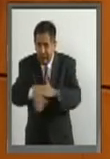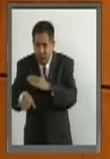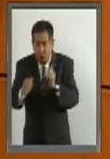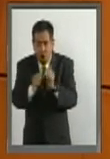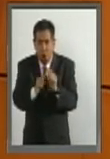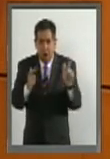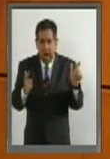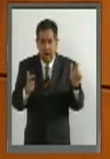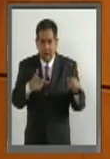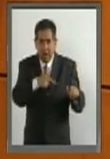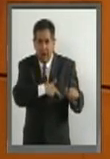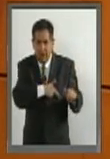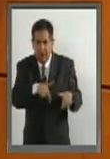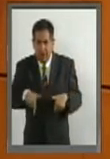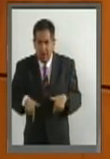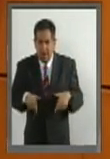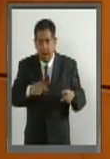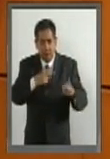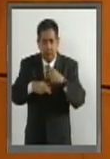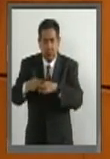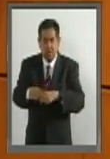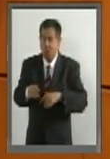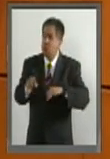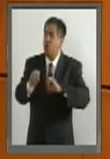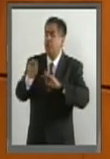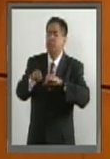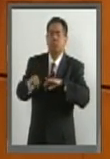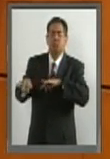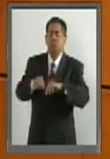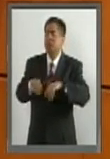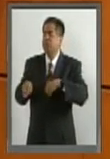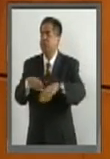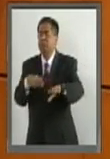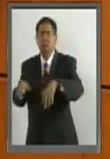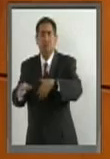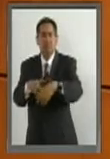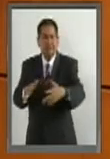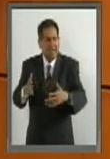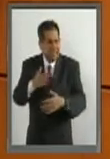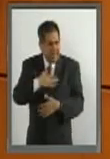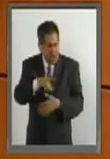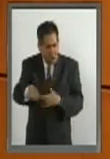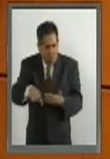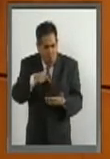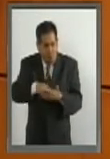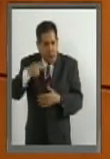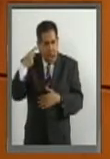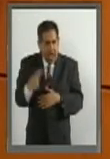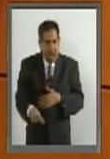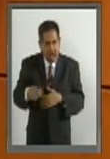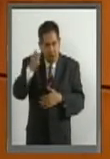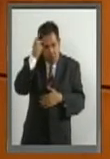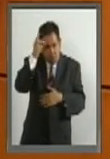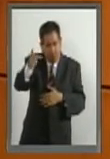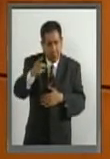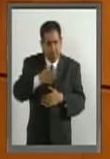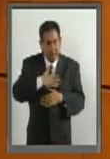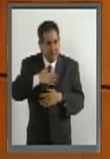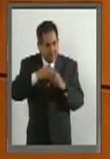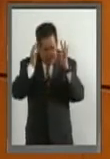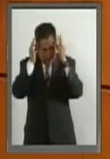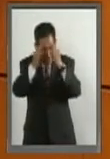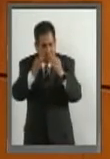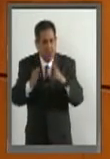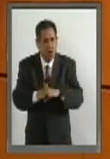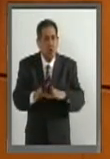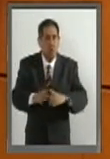armados y despachando en nuestras instalaciones migratorias.